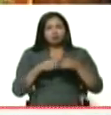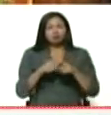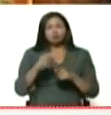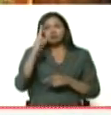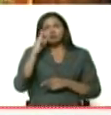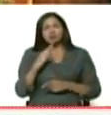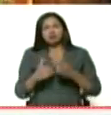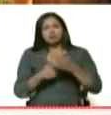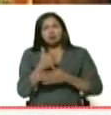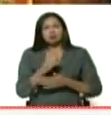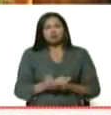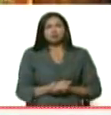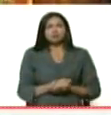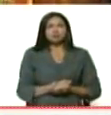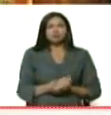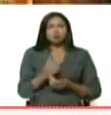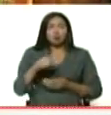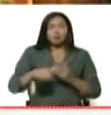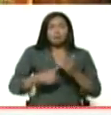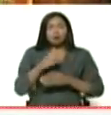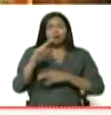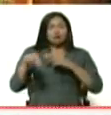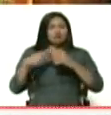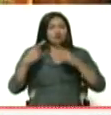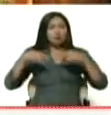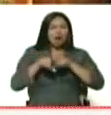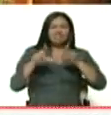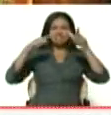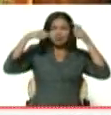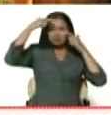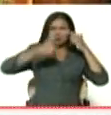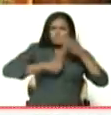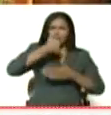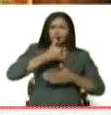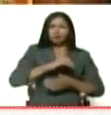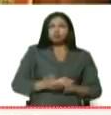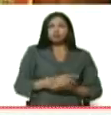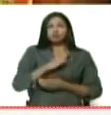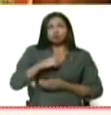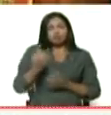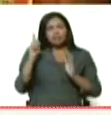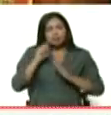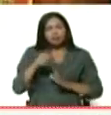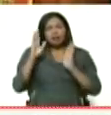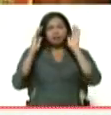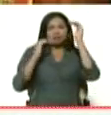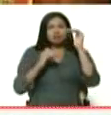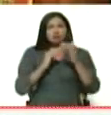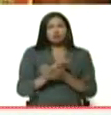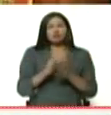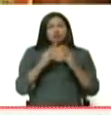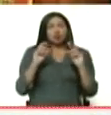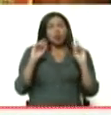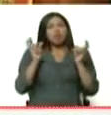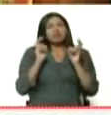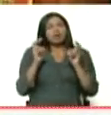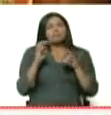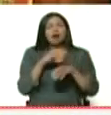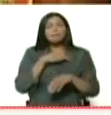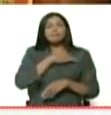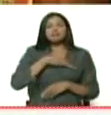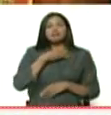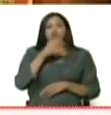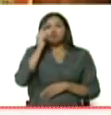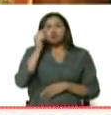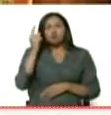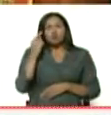bolivariano. Y hoy más que nunca chavista, como dice nuestro pueblo. Hemos también atendido todo el tema de las misiones, grandes